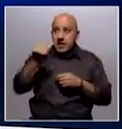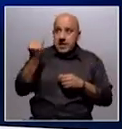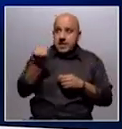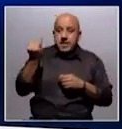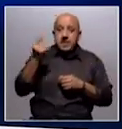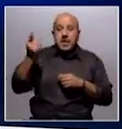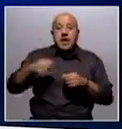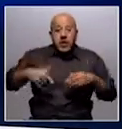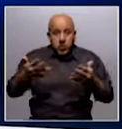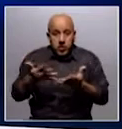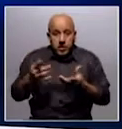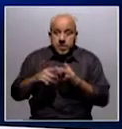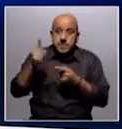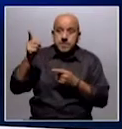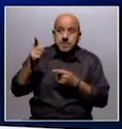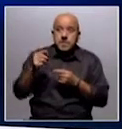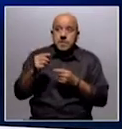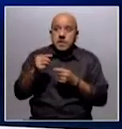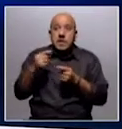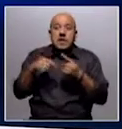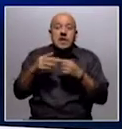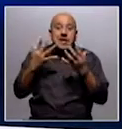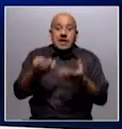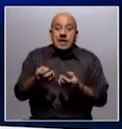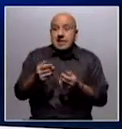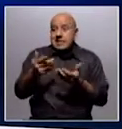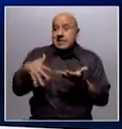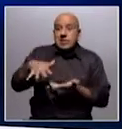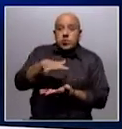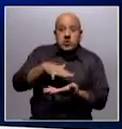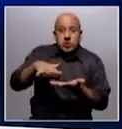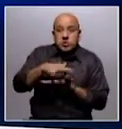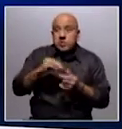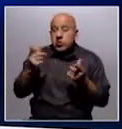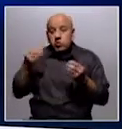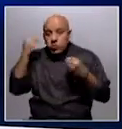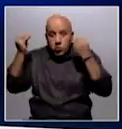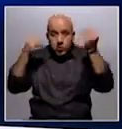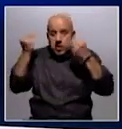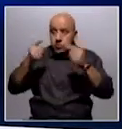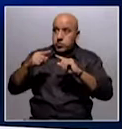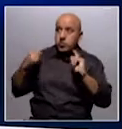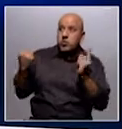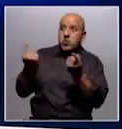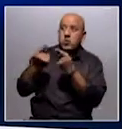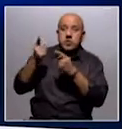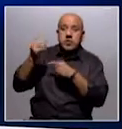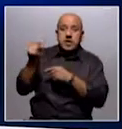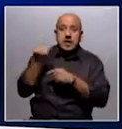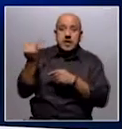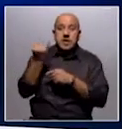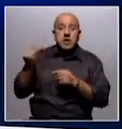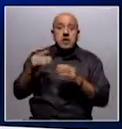afanando por estas horas en de alguna manera revertir esa alarma social y buscar la manera de atraer